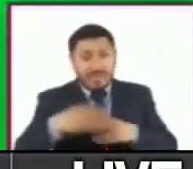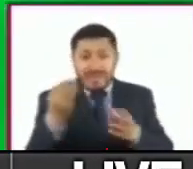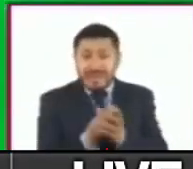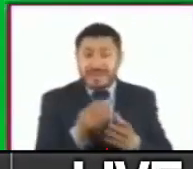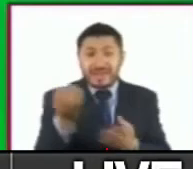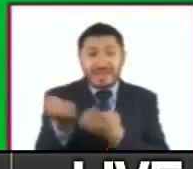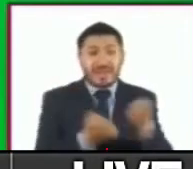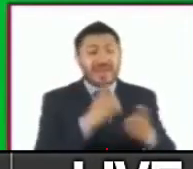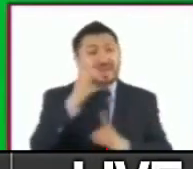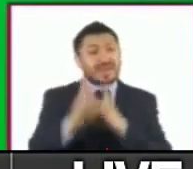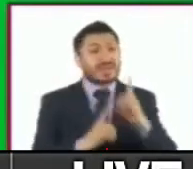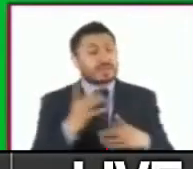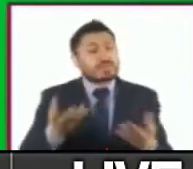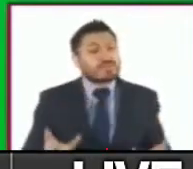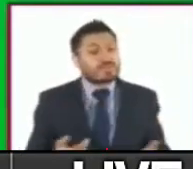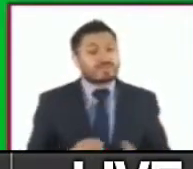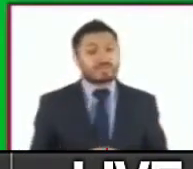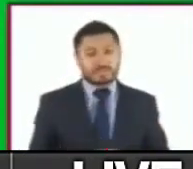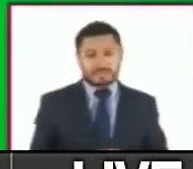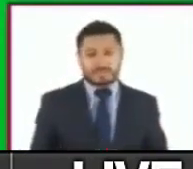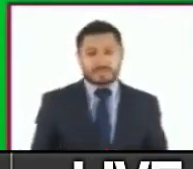física?